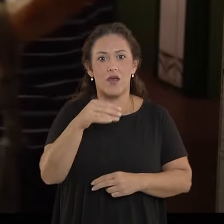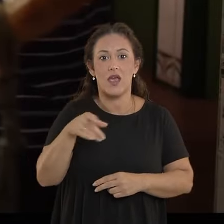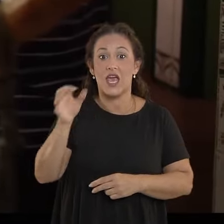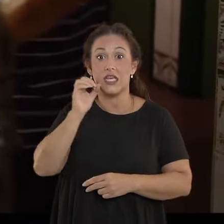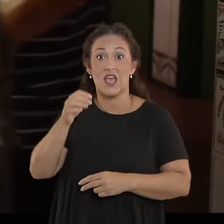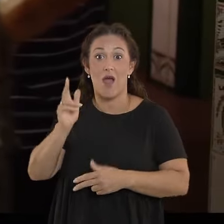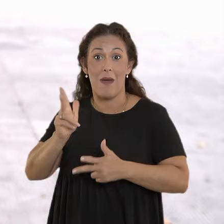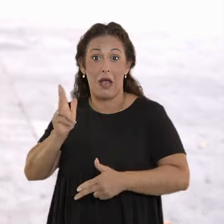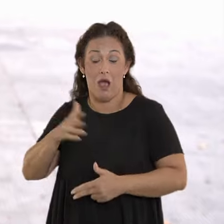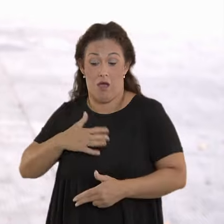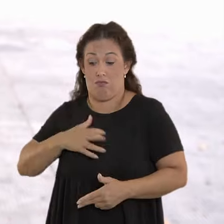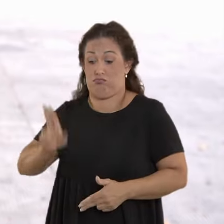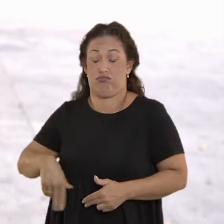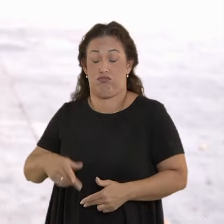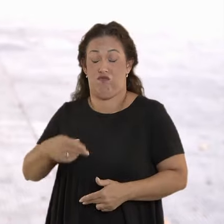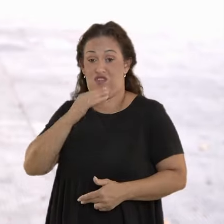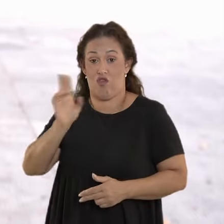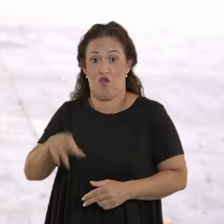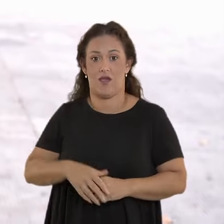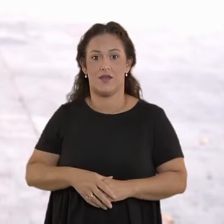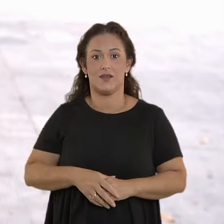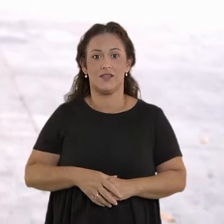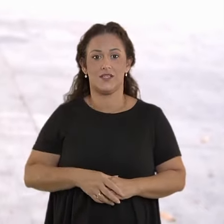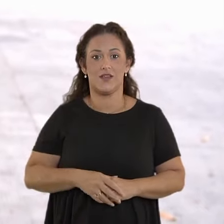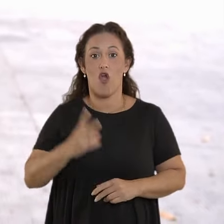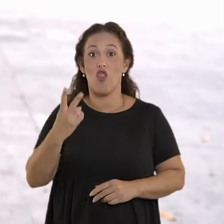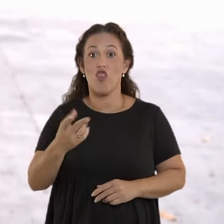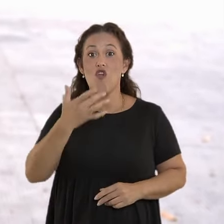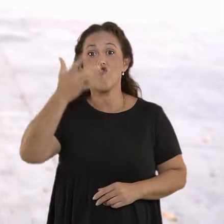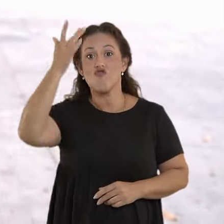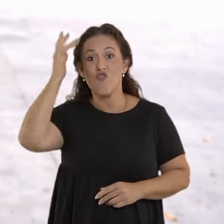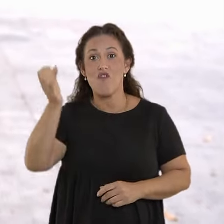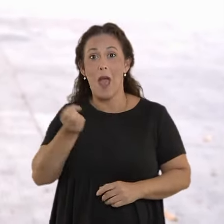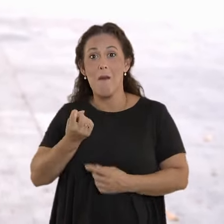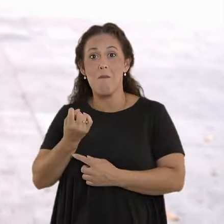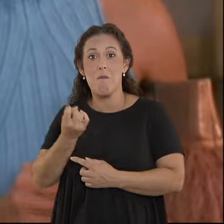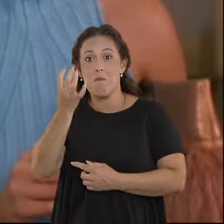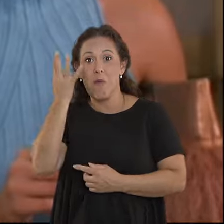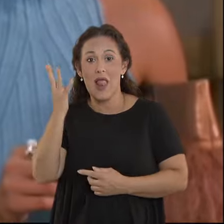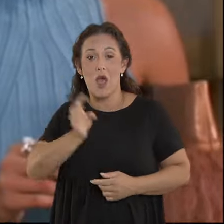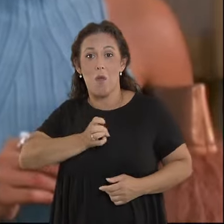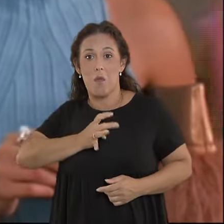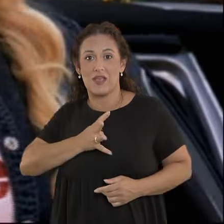tiene culpa de ser vasca. Dos rubias de pelo en pecho. Vale. Es una película muy buena y te vas a divertir mucho. Es que hay algo como distinto en vosotras dos.